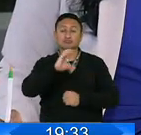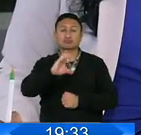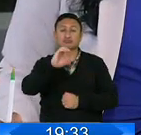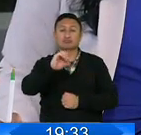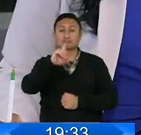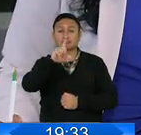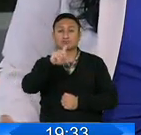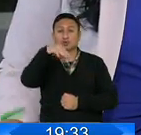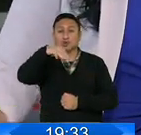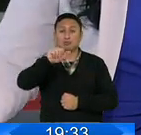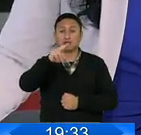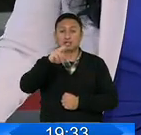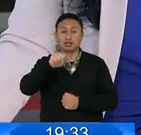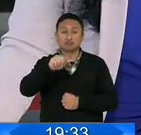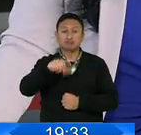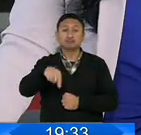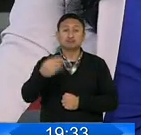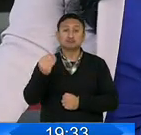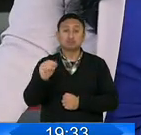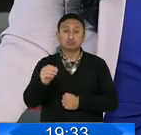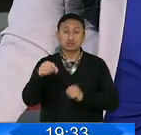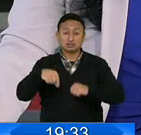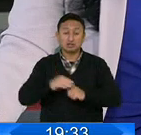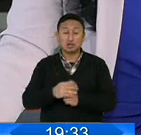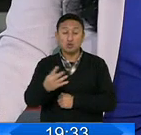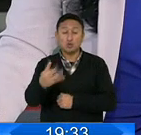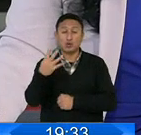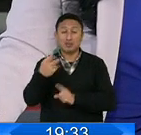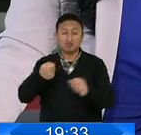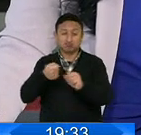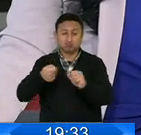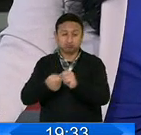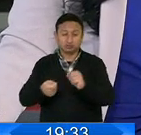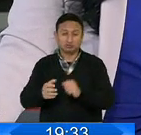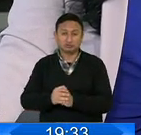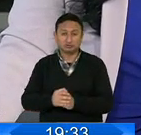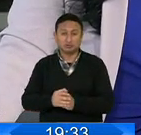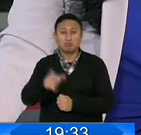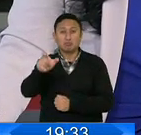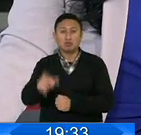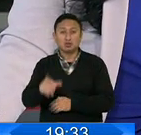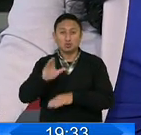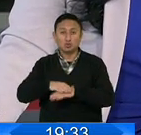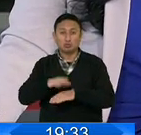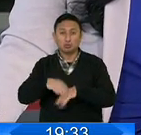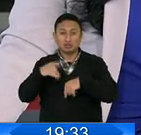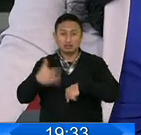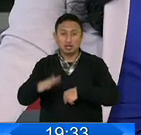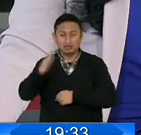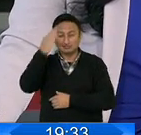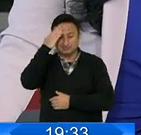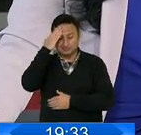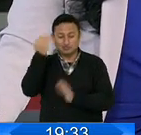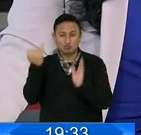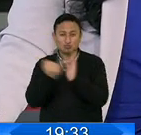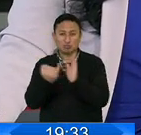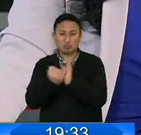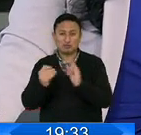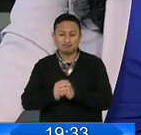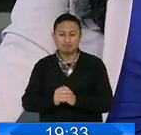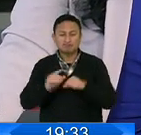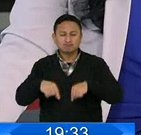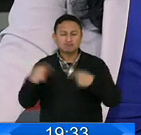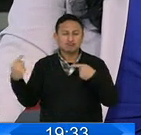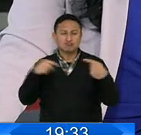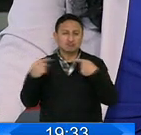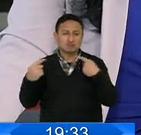de Quito, un adolescente fue asesinado de 4 puñaladas. El presunto responsable está identificado. La riña